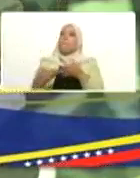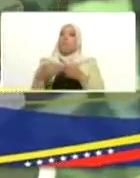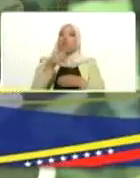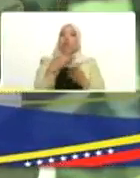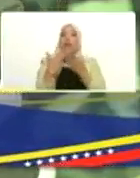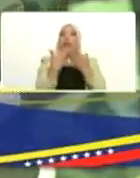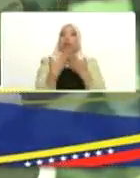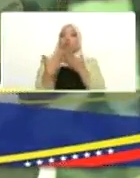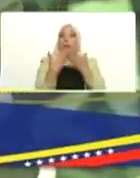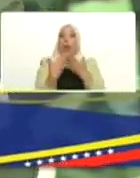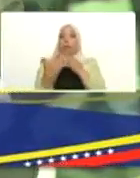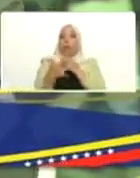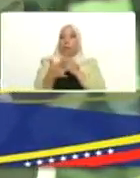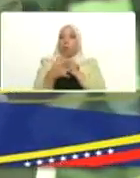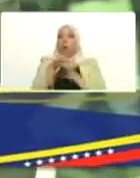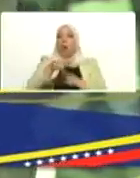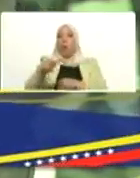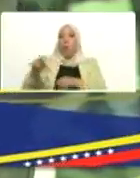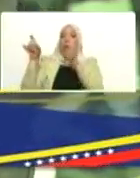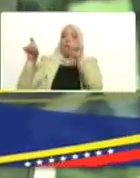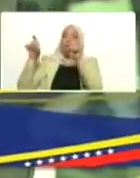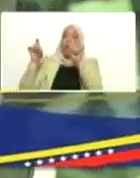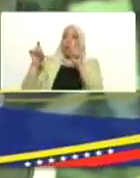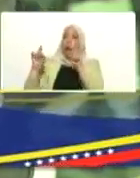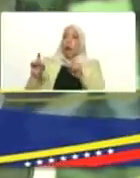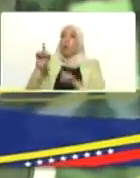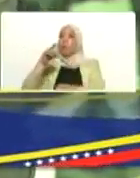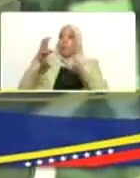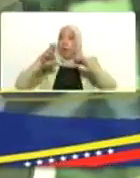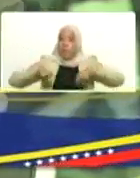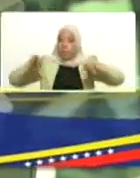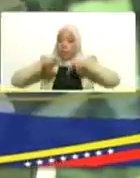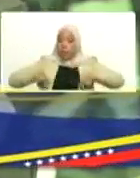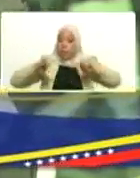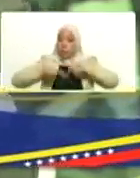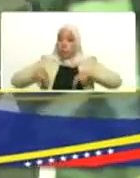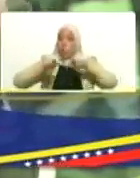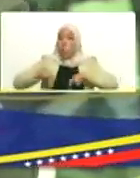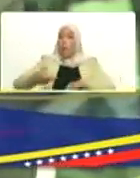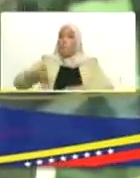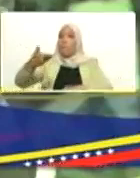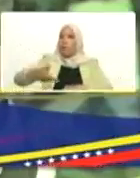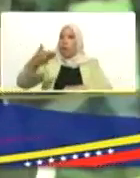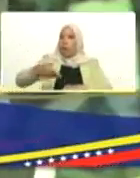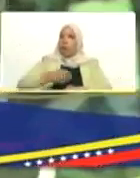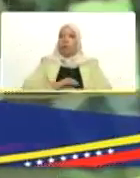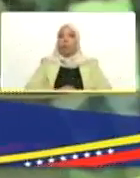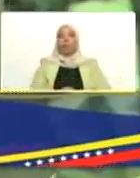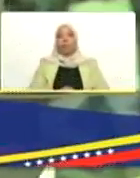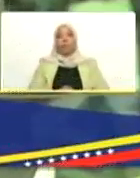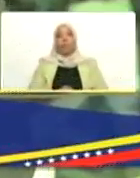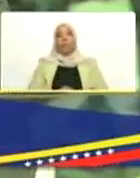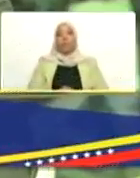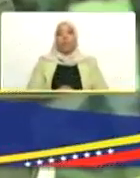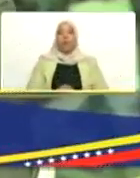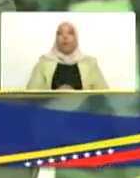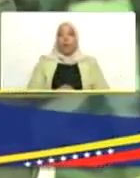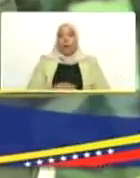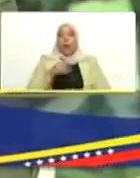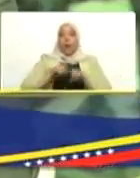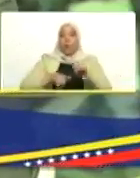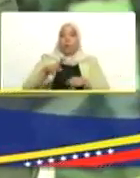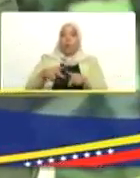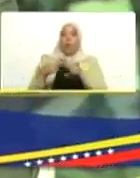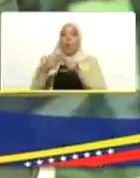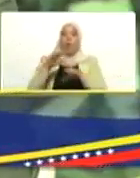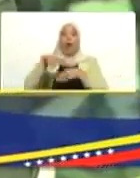la capacidad para formar y para investigar, que es muy importante, y ella está haciendo esa dotación.